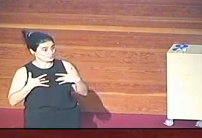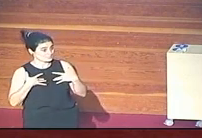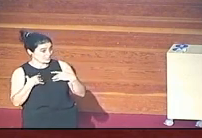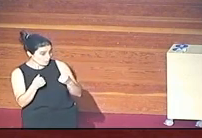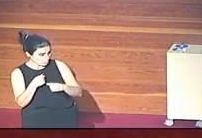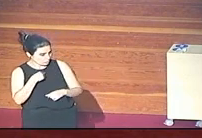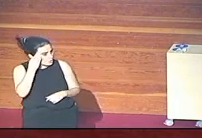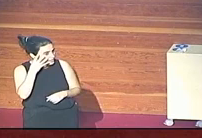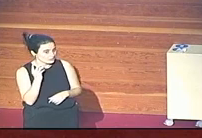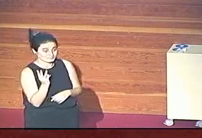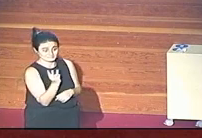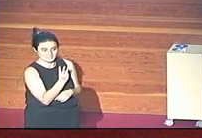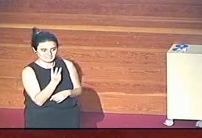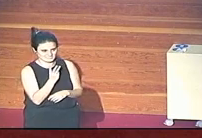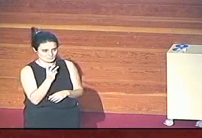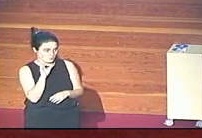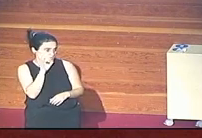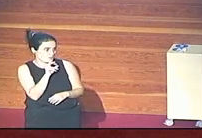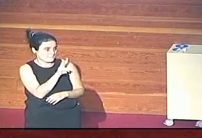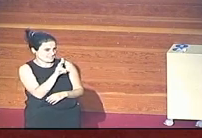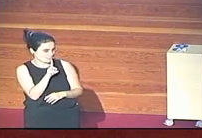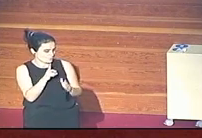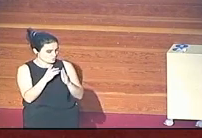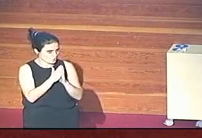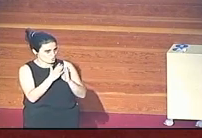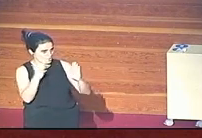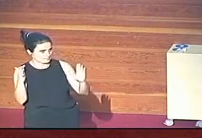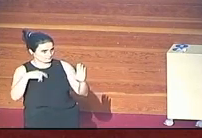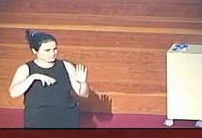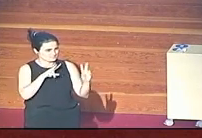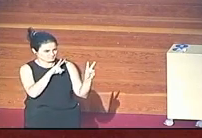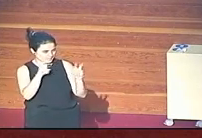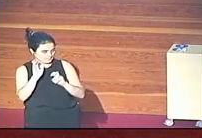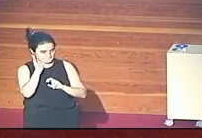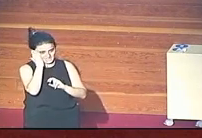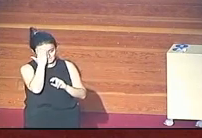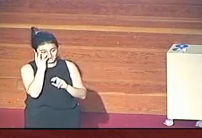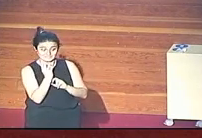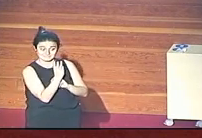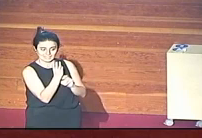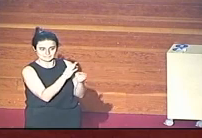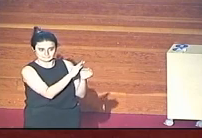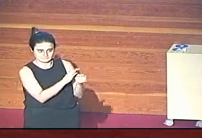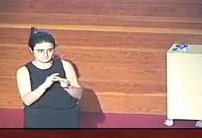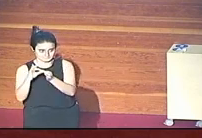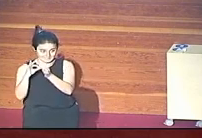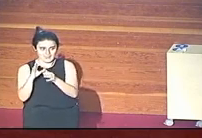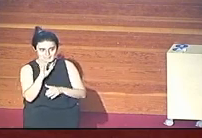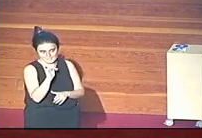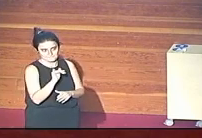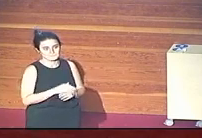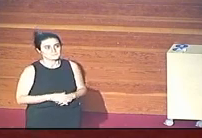tener a lo largo del siglo 21 y que están interrelacionados ha llegado el momento de que el cambio